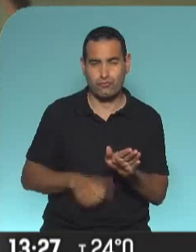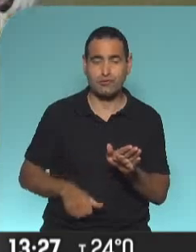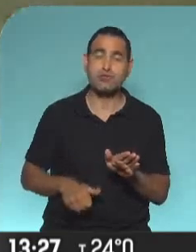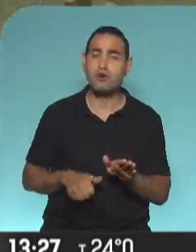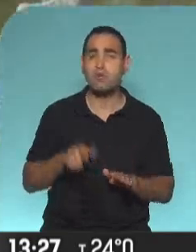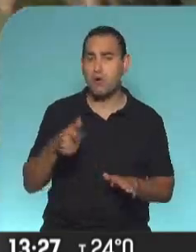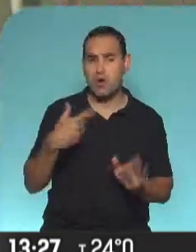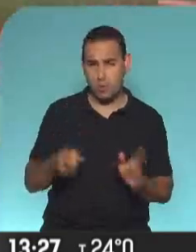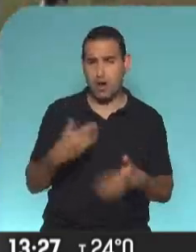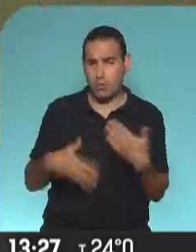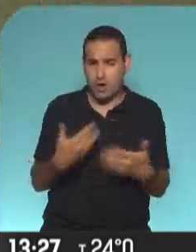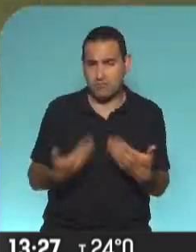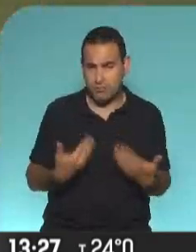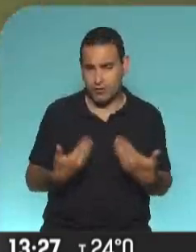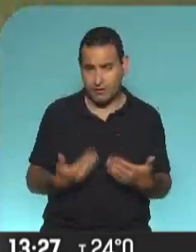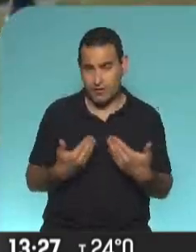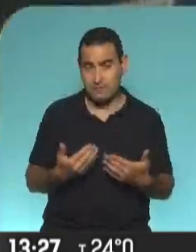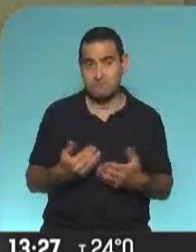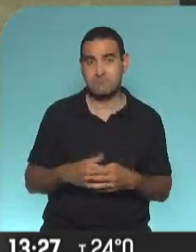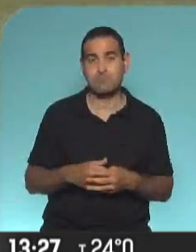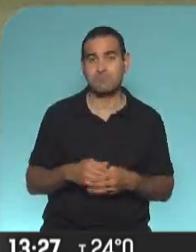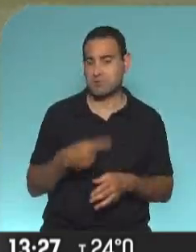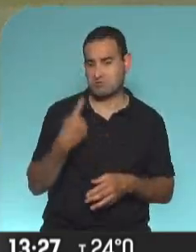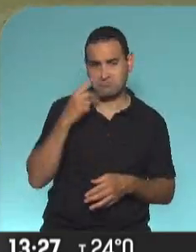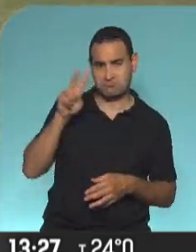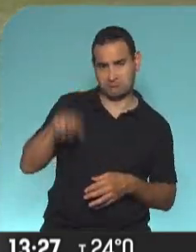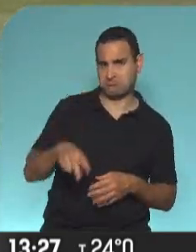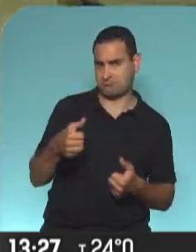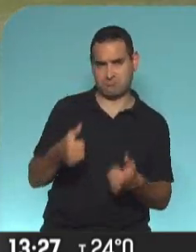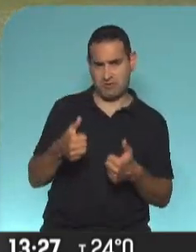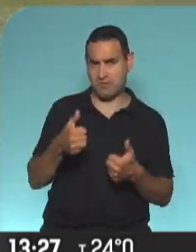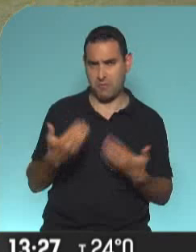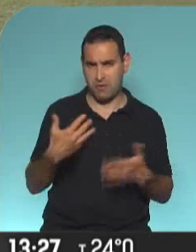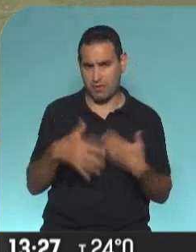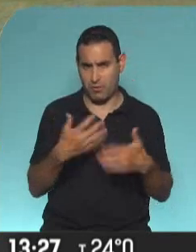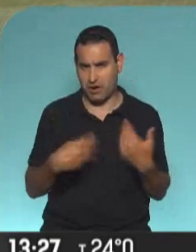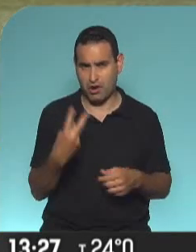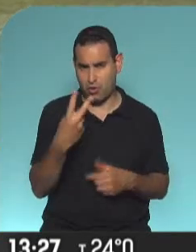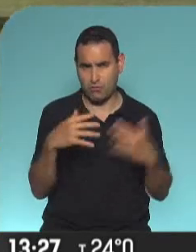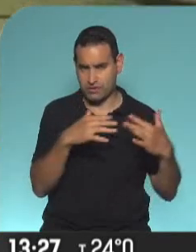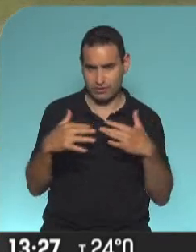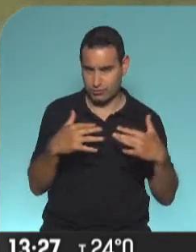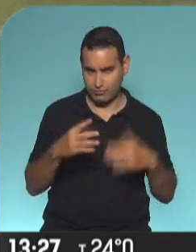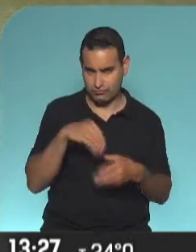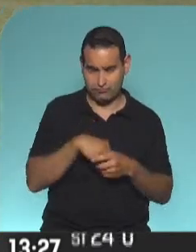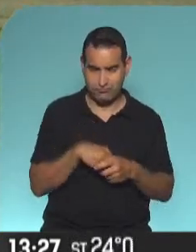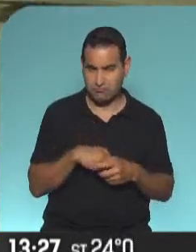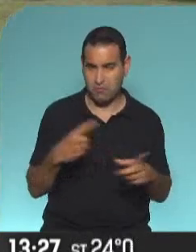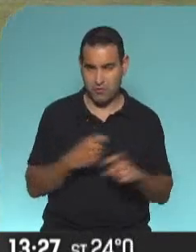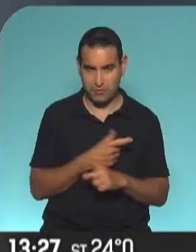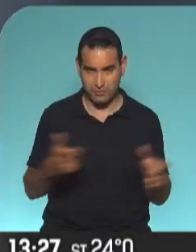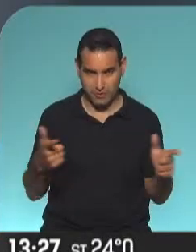impiden jugar, así que para nosotros está apto y en principio está para jugar los 2 partidos y no habría